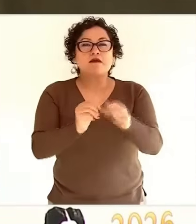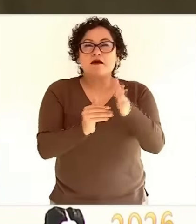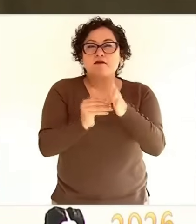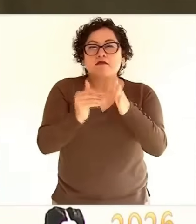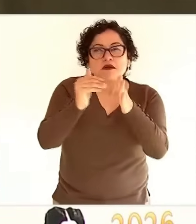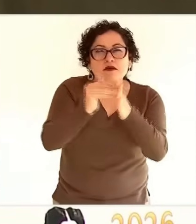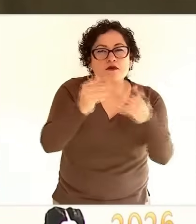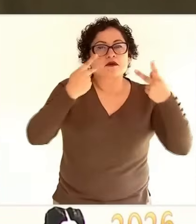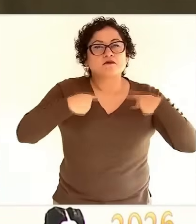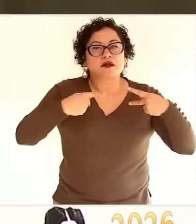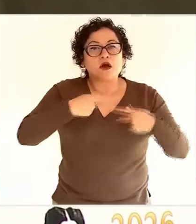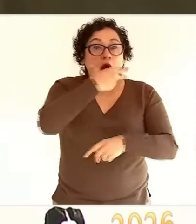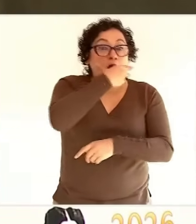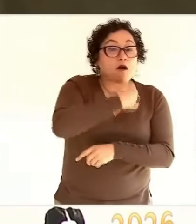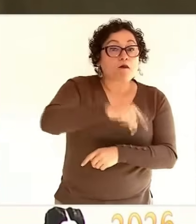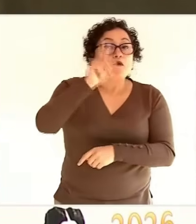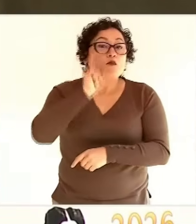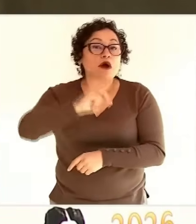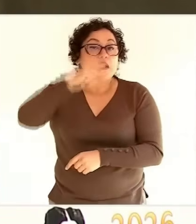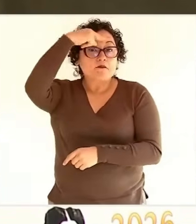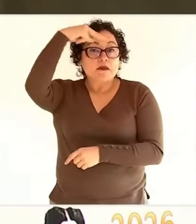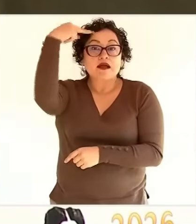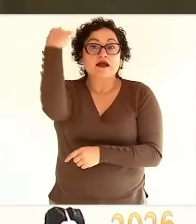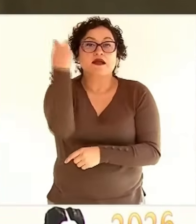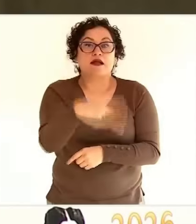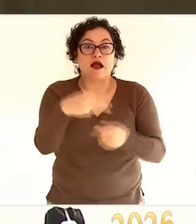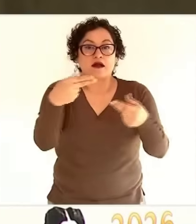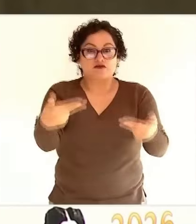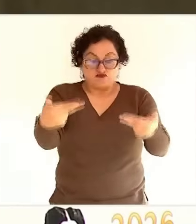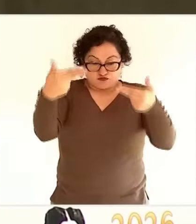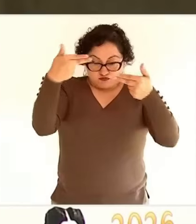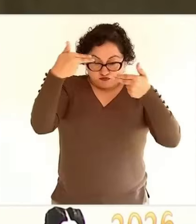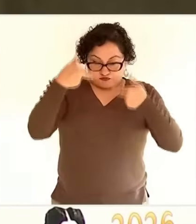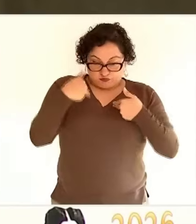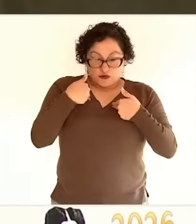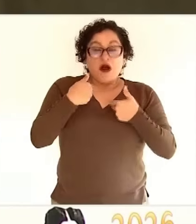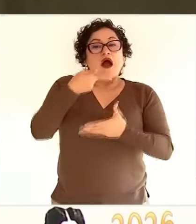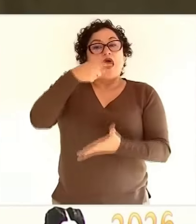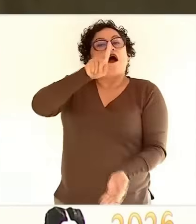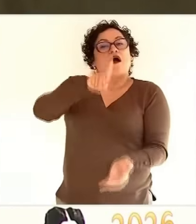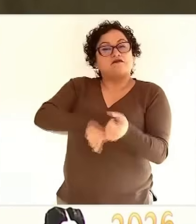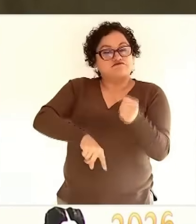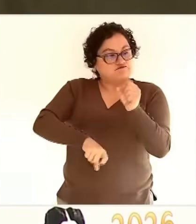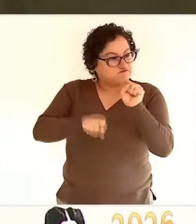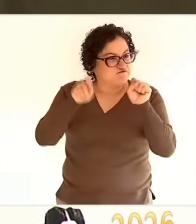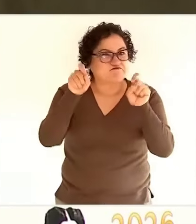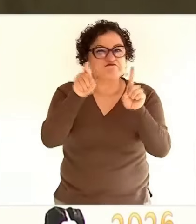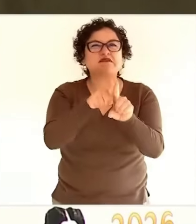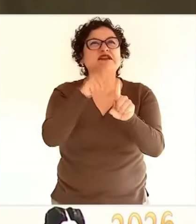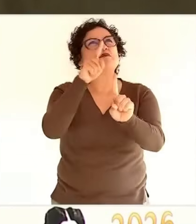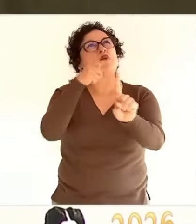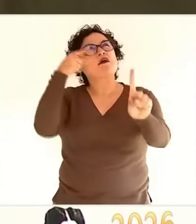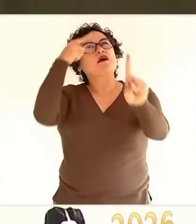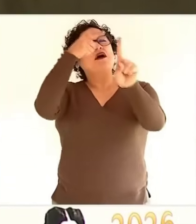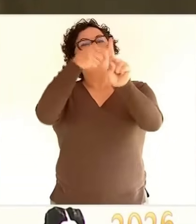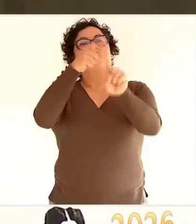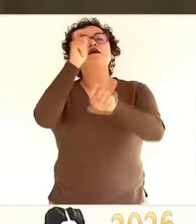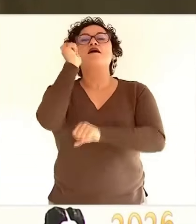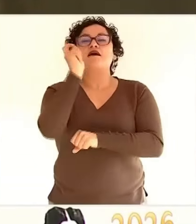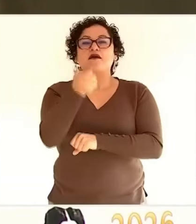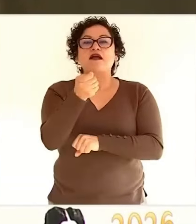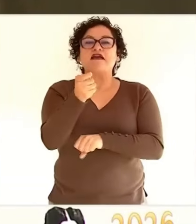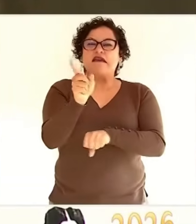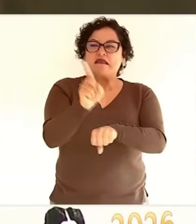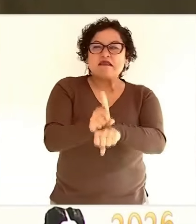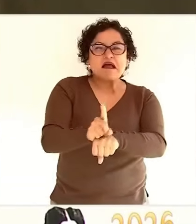mexicanos como ella seguimos teniendo la convicción de seguir defendiendo en cada